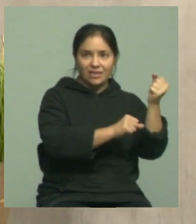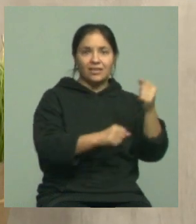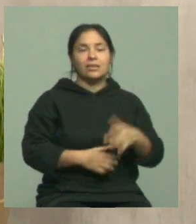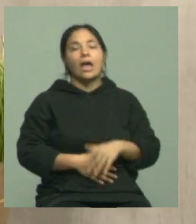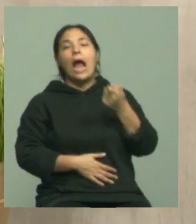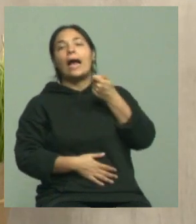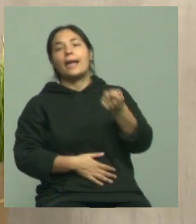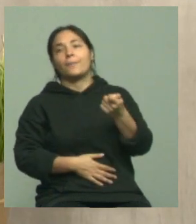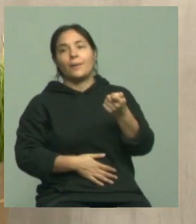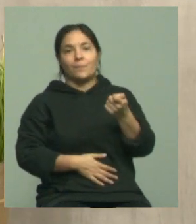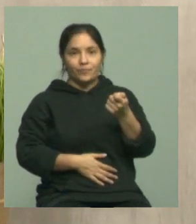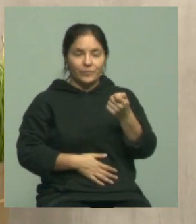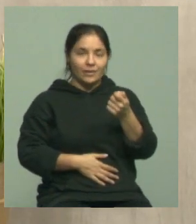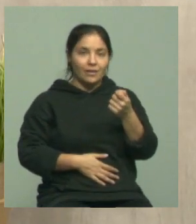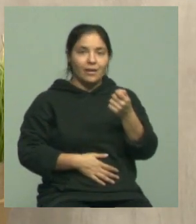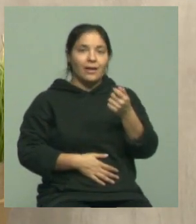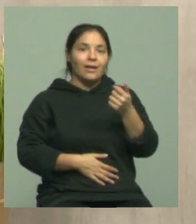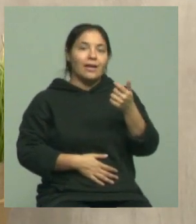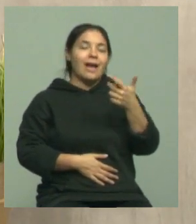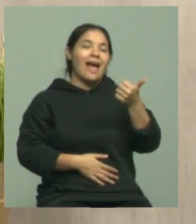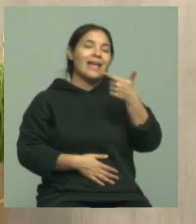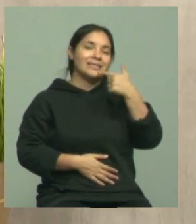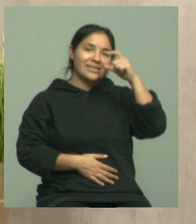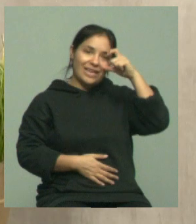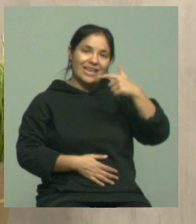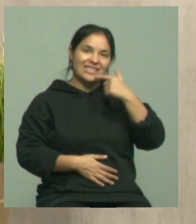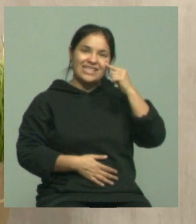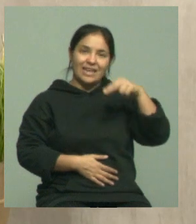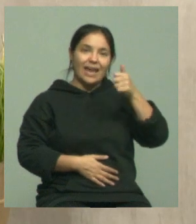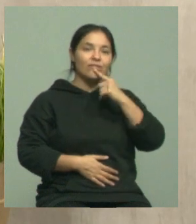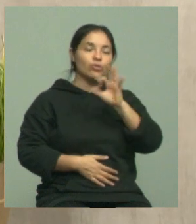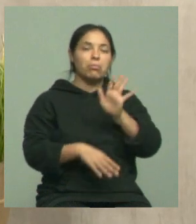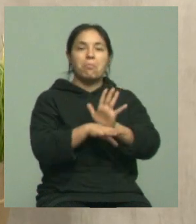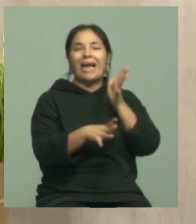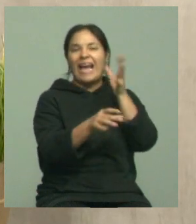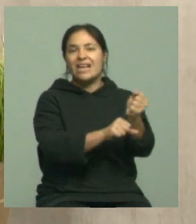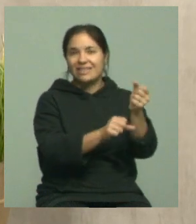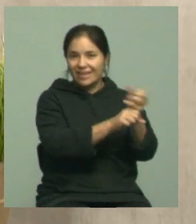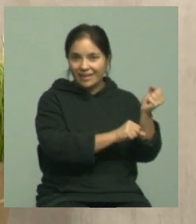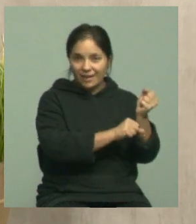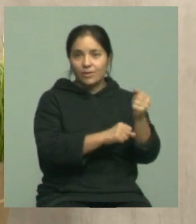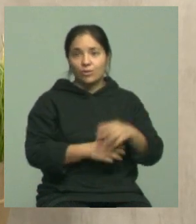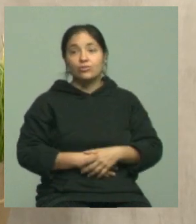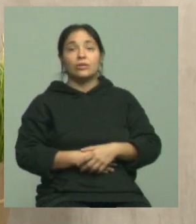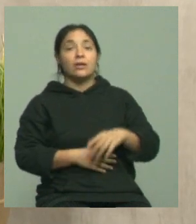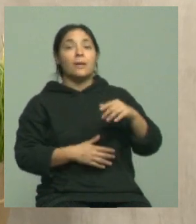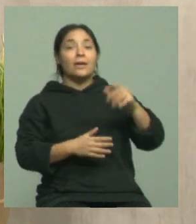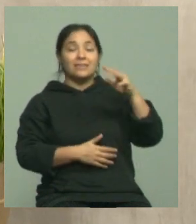puede ser distinto, ¿no? Pero del total de asesinatos a personas trans, el 78% se cometen en América